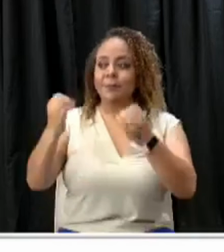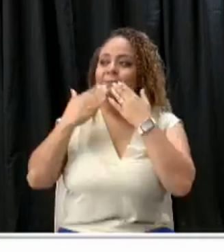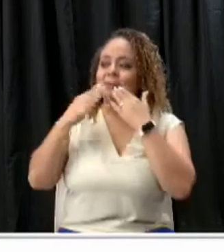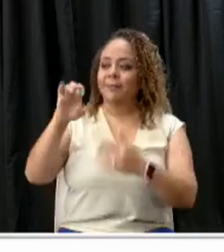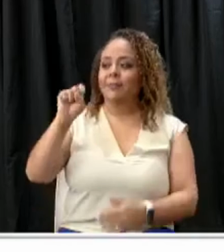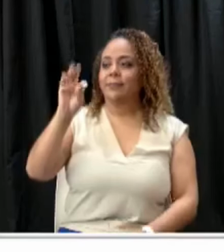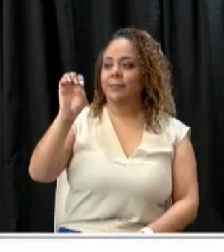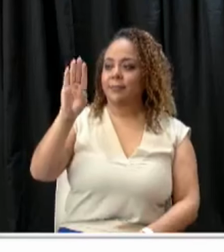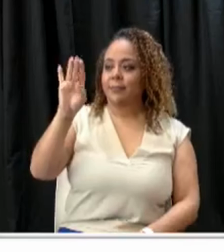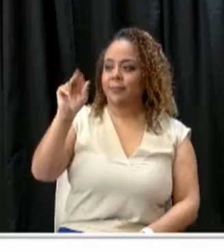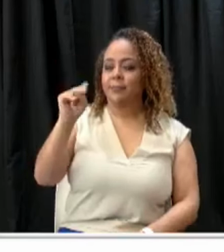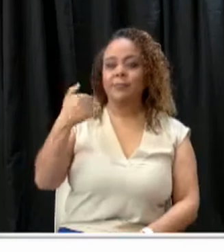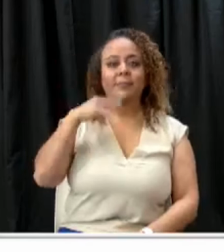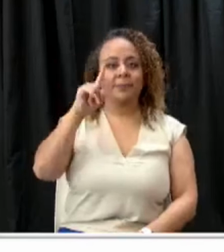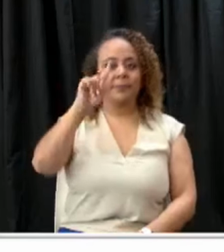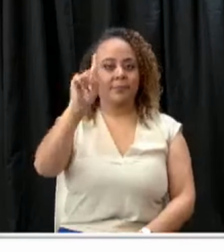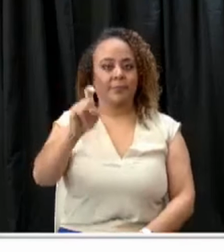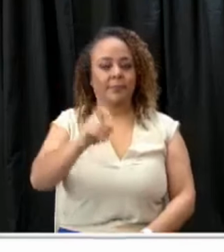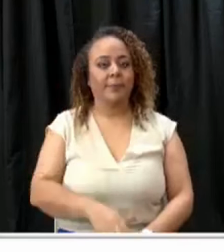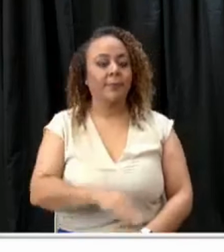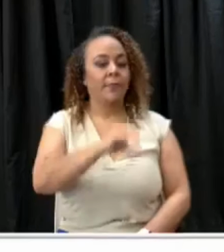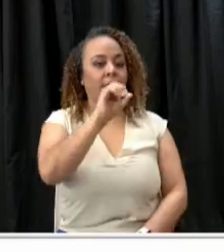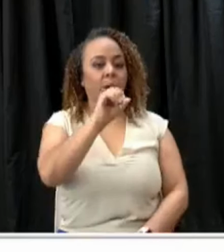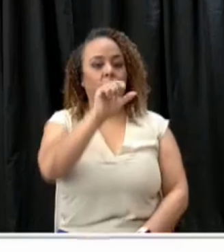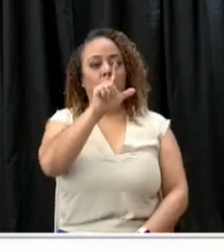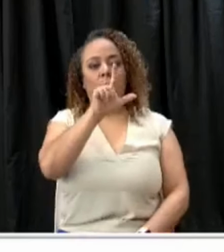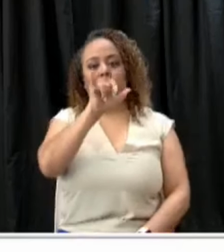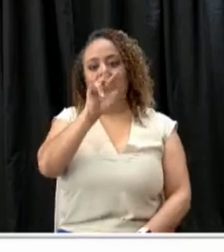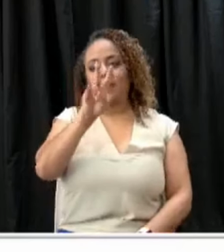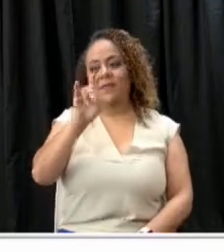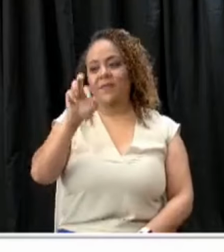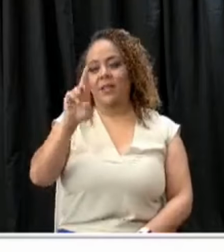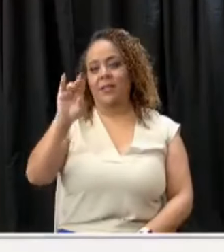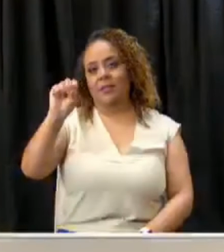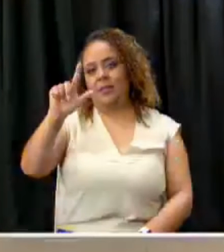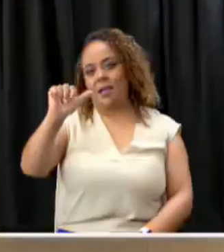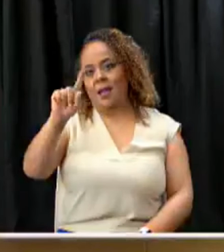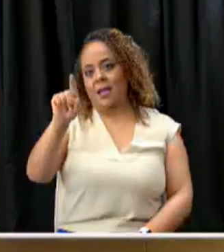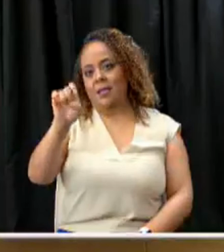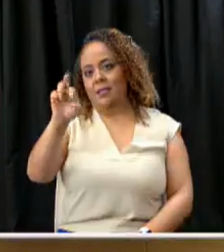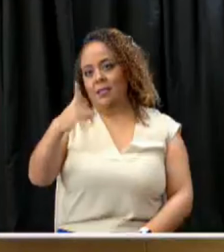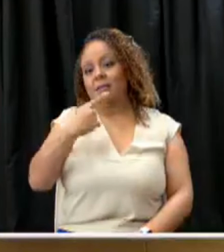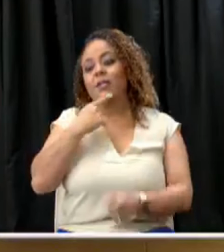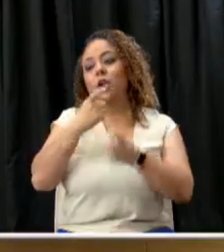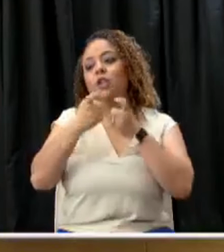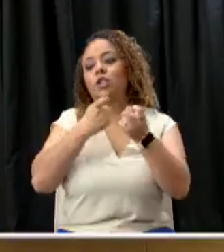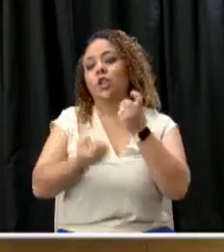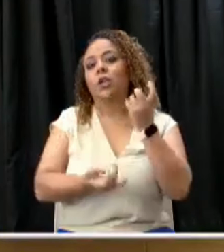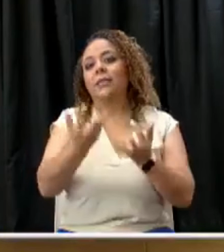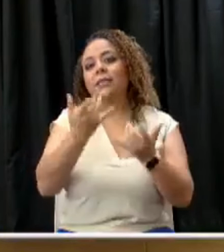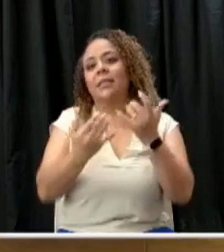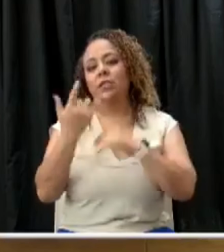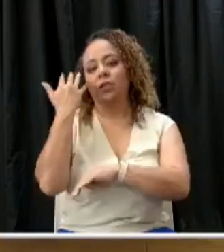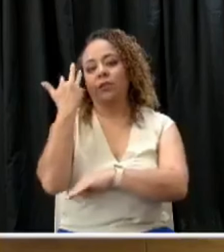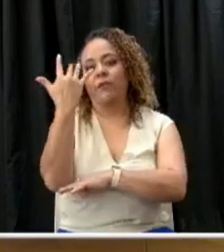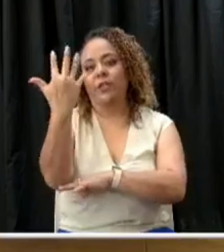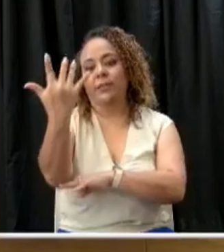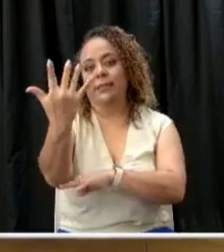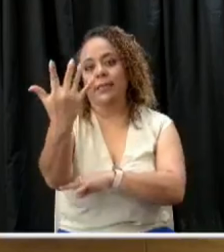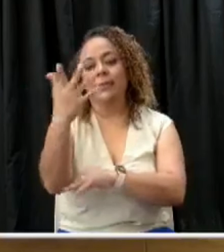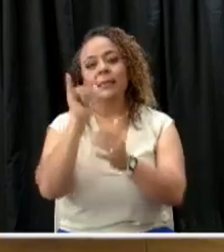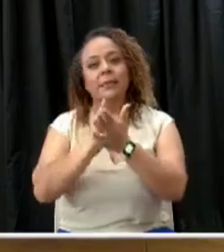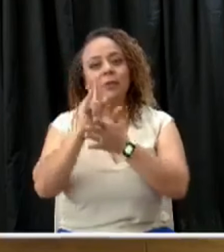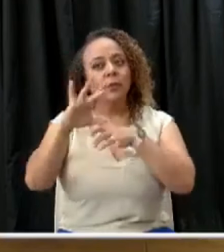Esteban. Tenemos otra pregunta. Olivier Salazar nos dice: el control de incendios forestales es